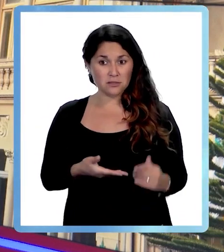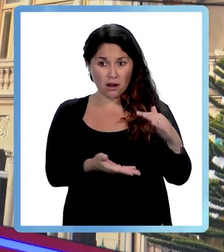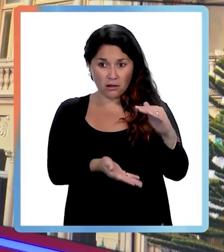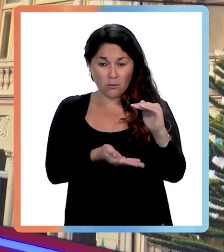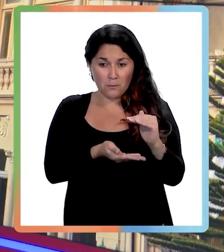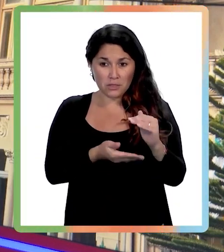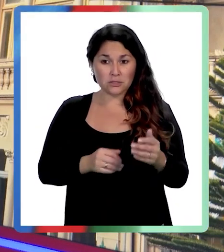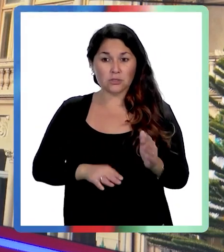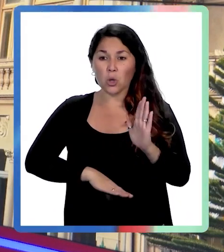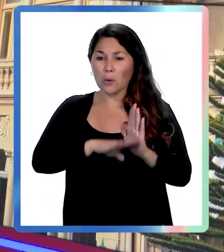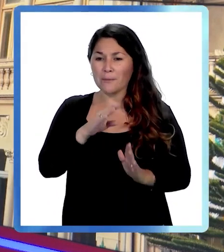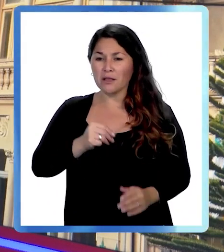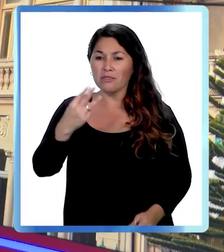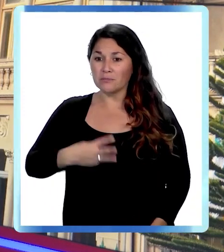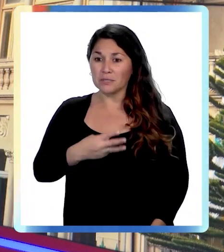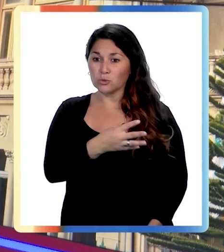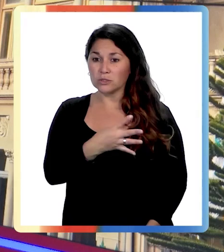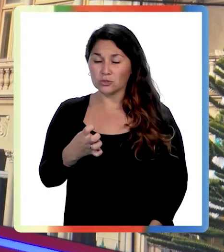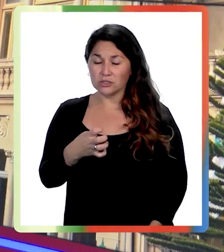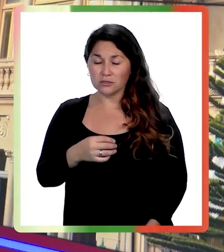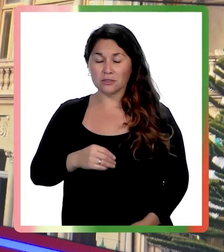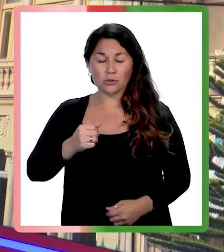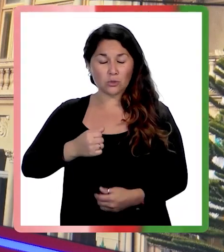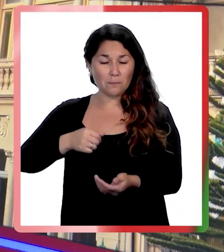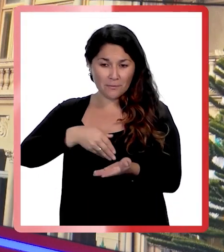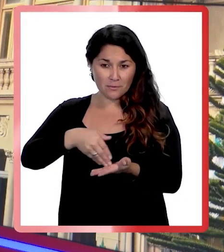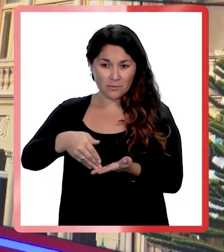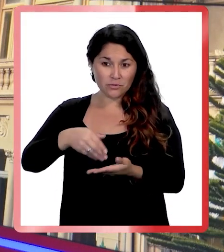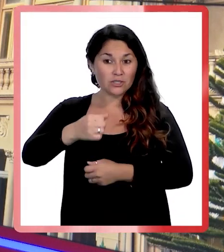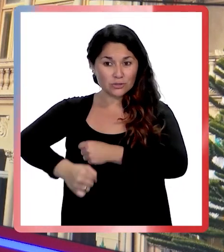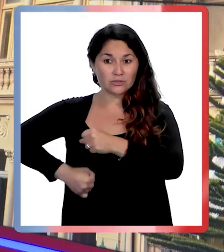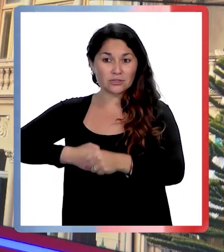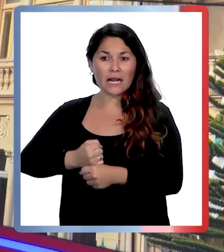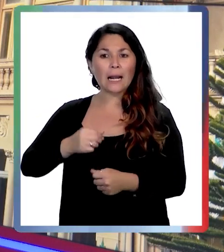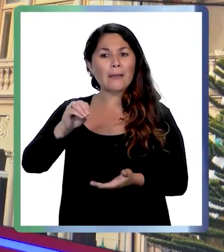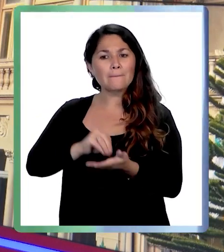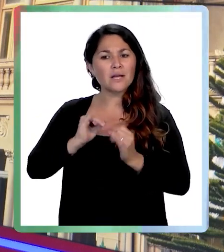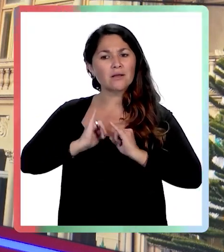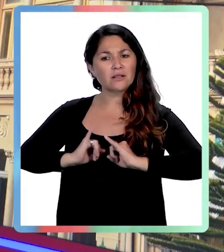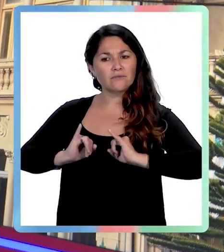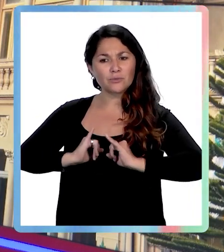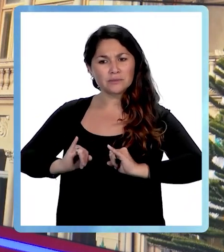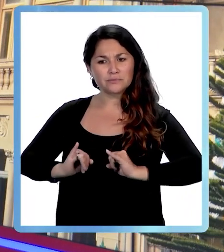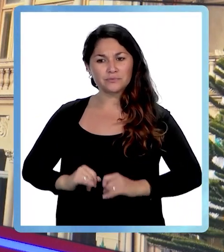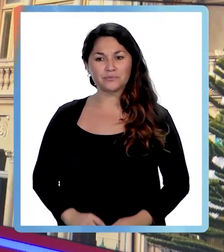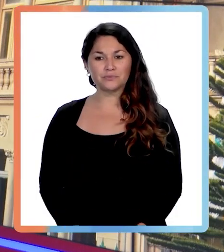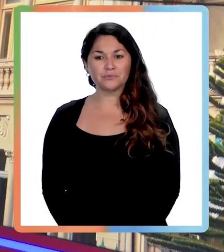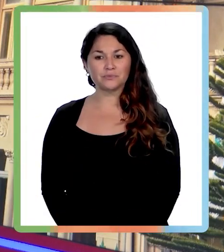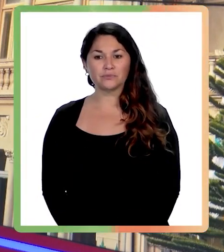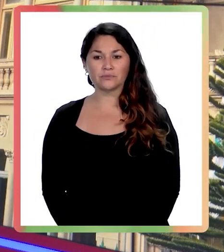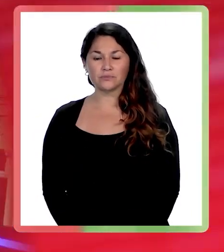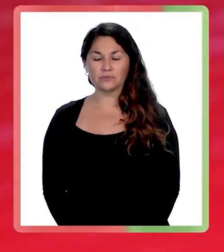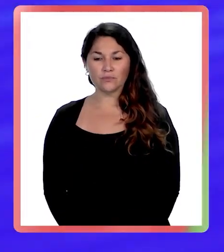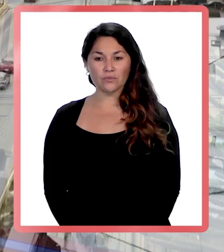más de 3.400 millones durante el año en curso. Más información en la nota de ITV